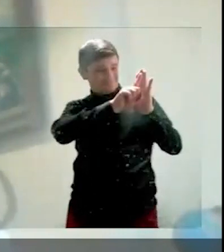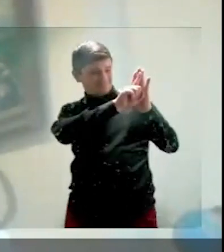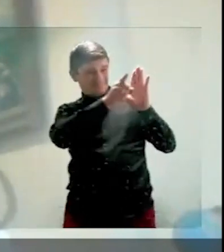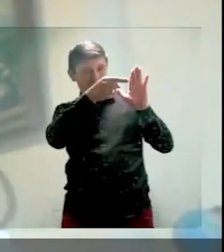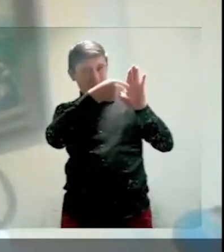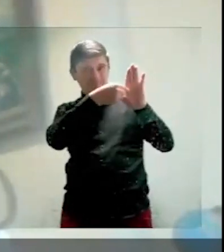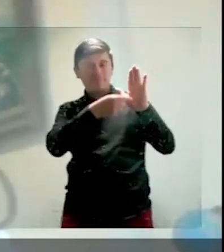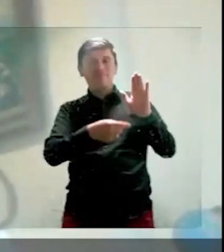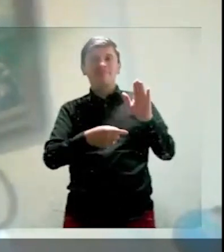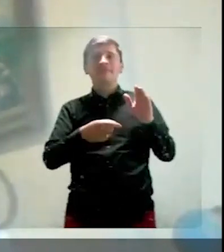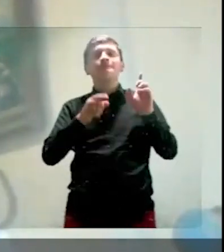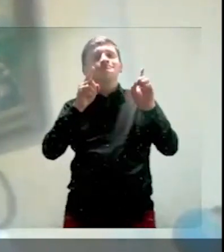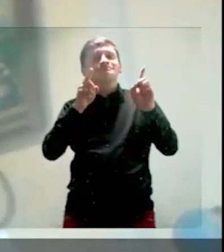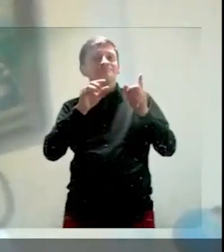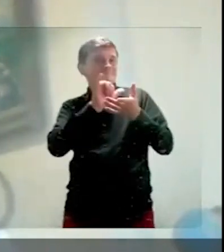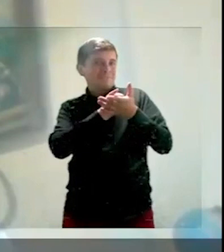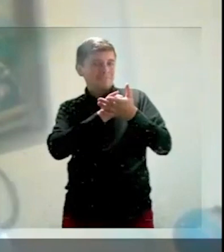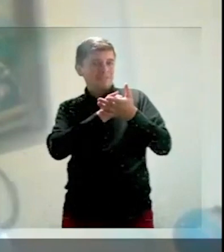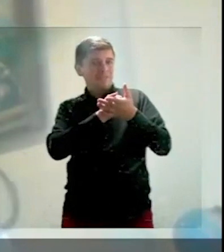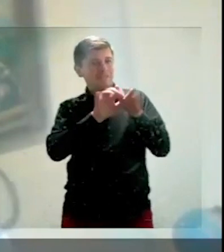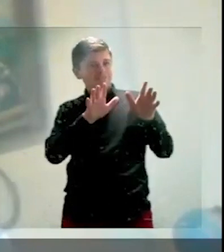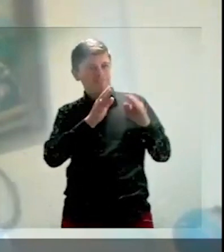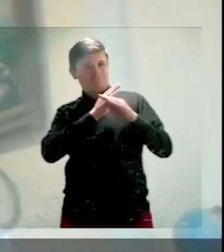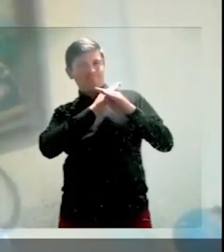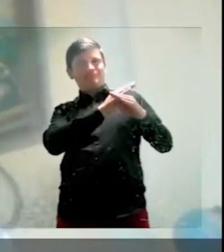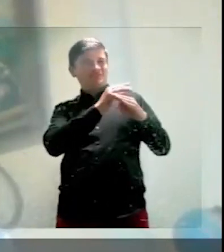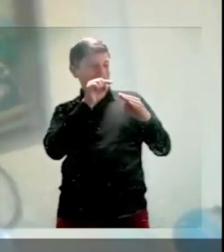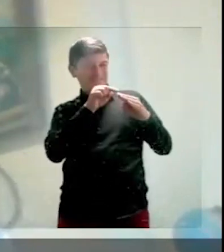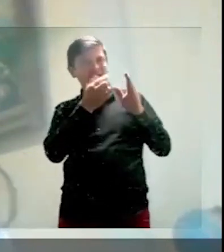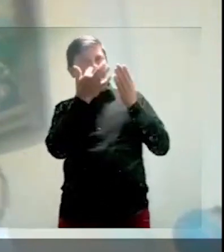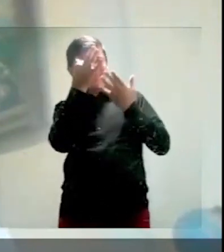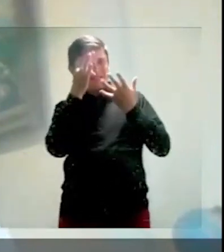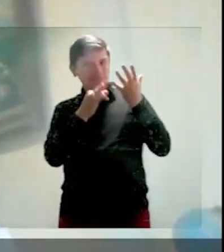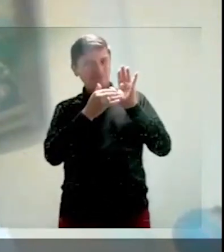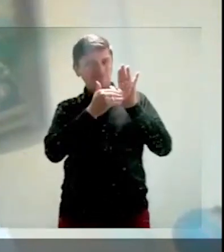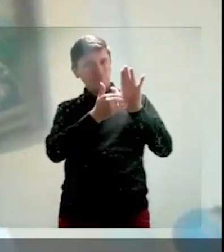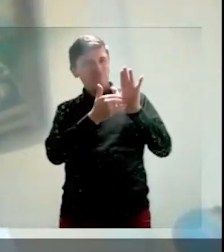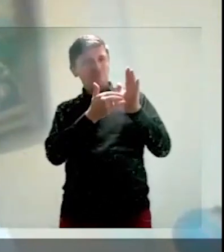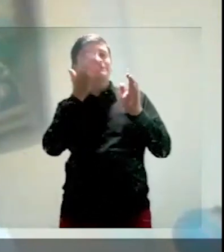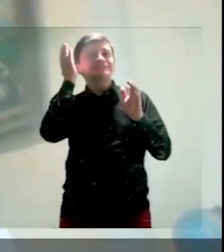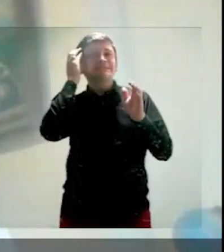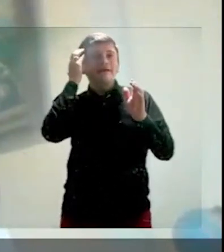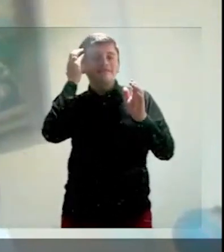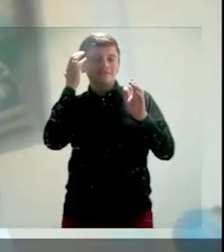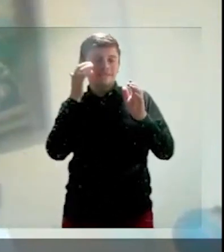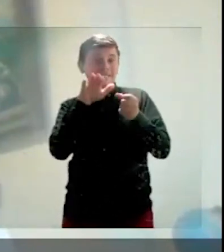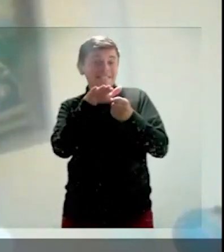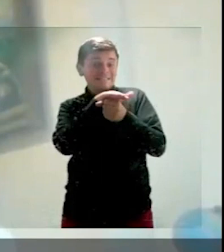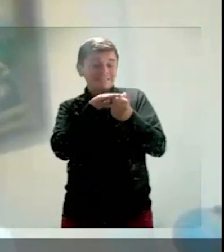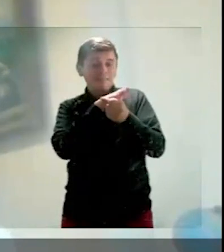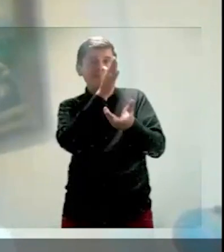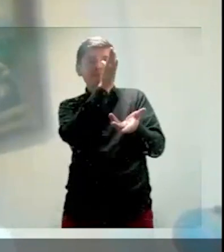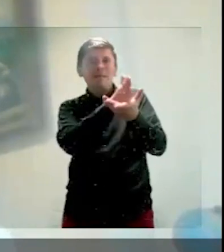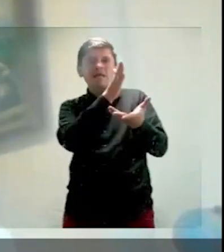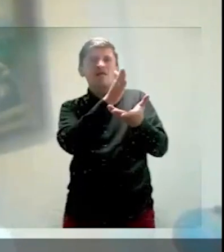La tesis de la disidencia es precisamente esa, que como son estados casi que